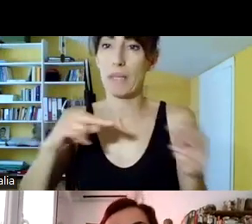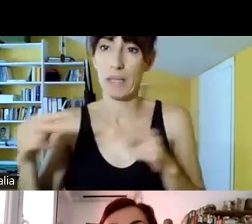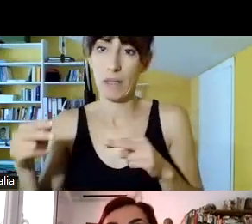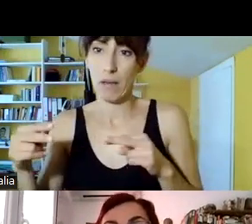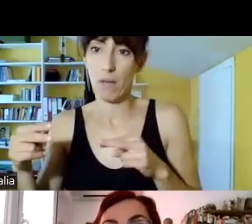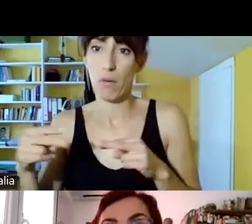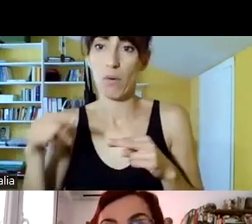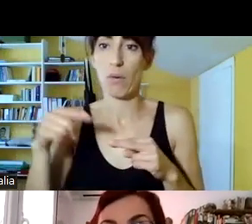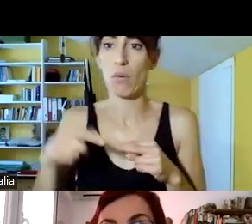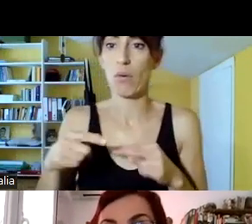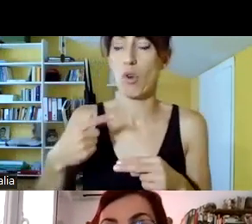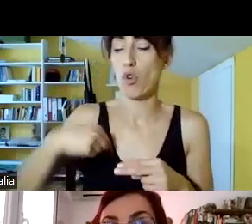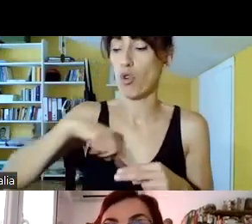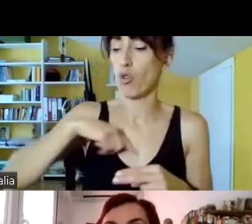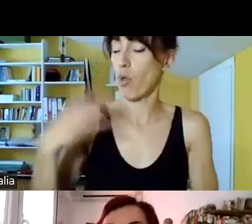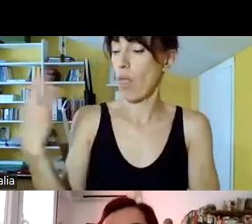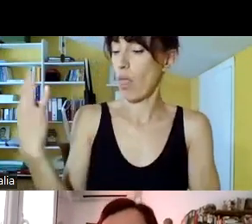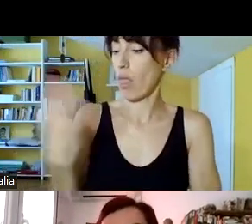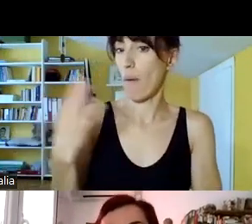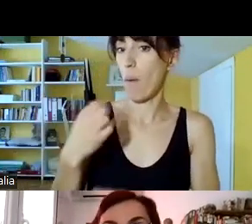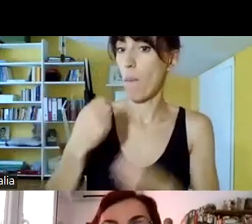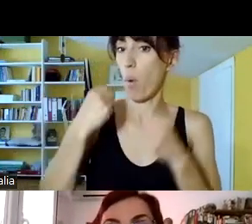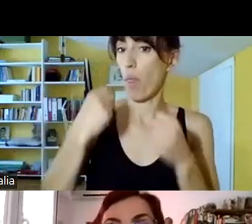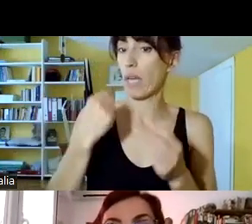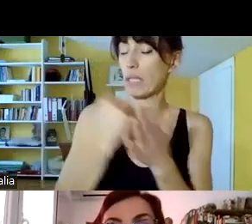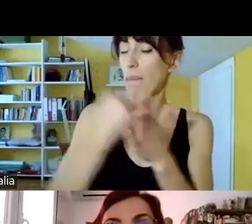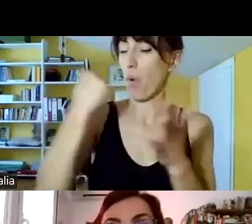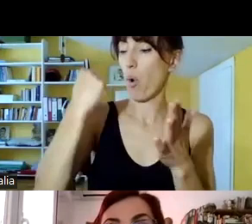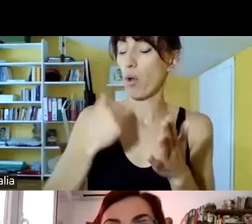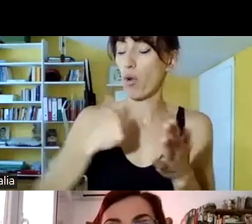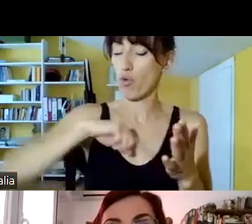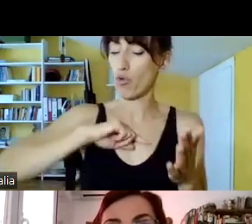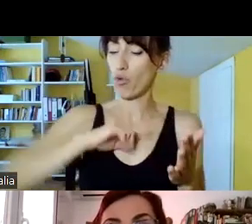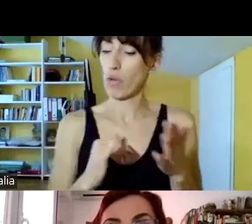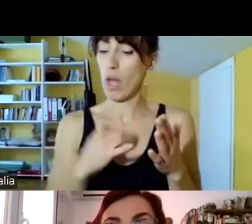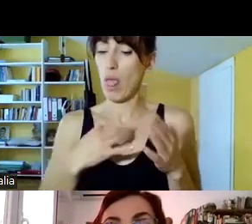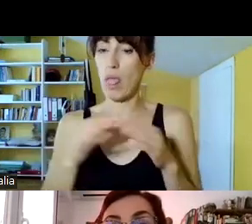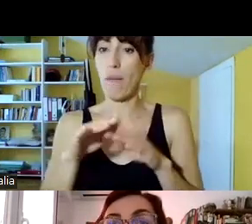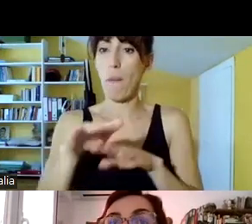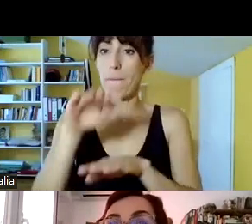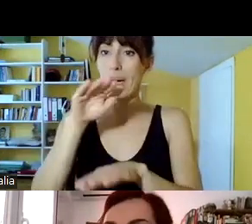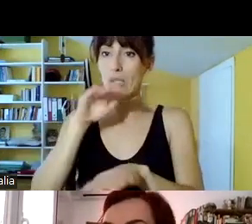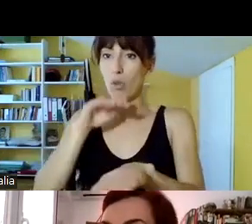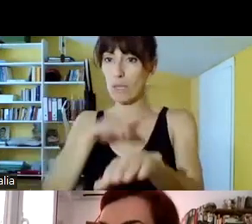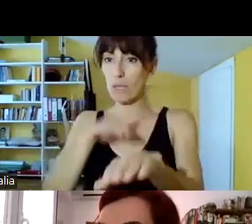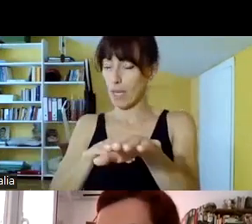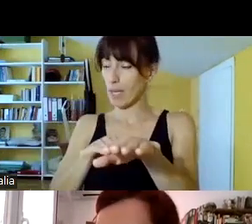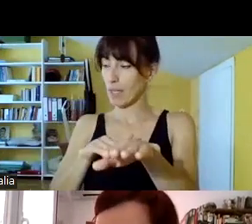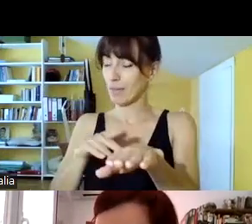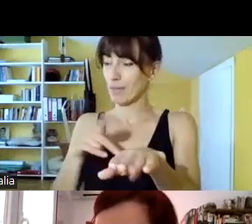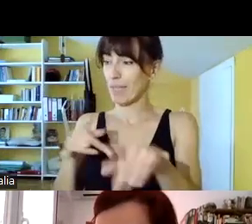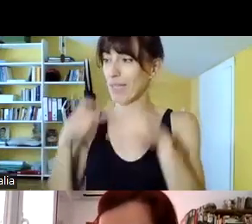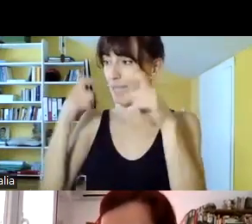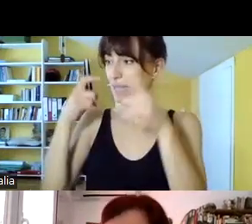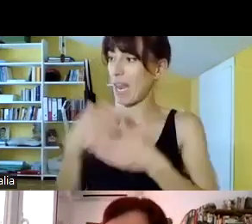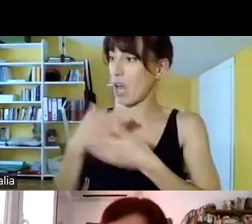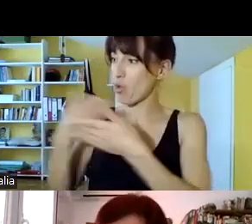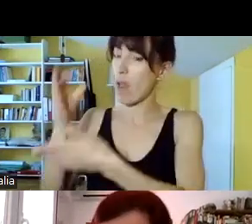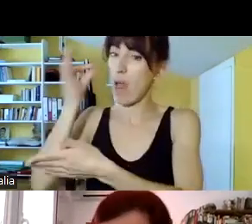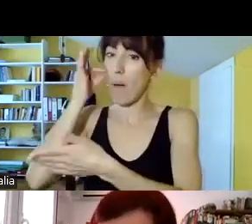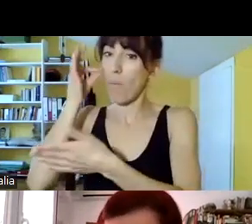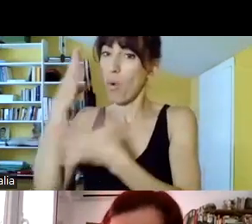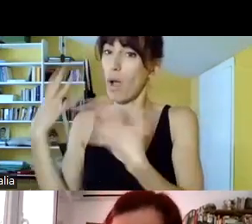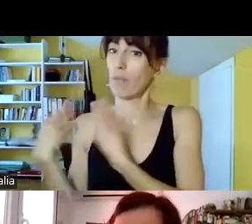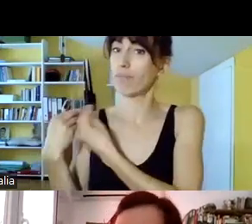con este deber que tenemos por el poder simbólico que tenemos de dar un paso atrás y ayudar a la mujer a dar un paso atrás con nosotras, ¿no? No